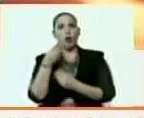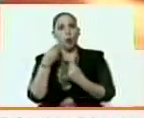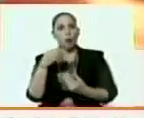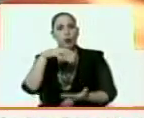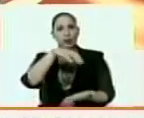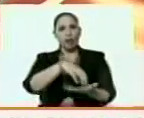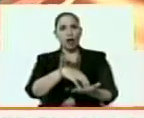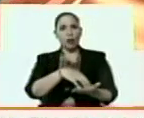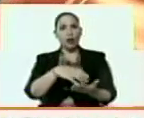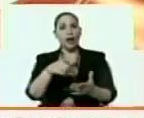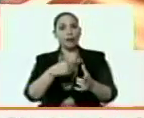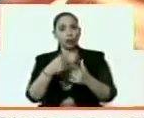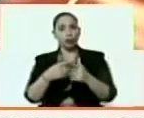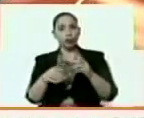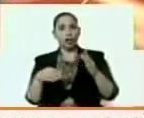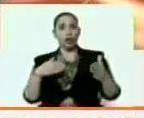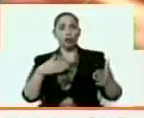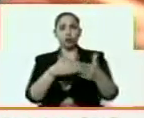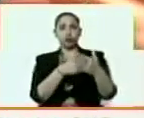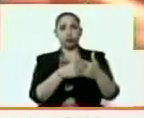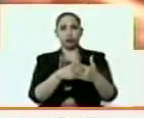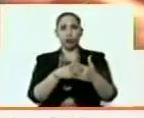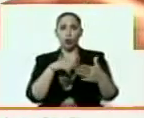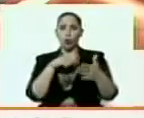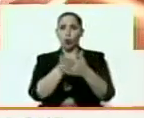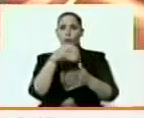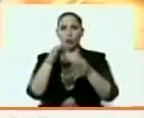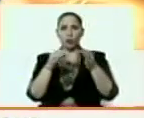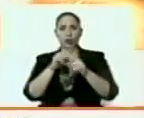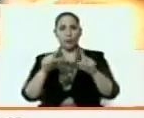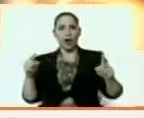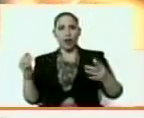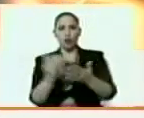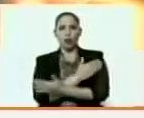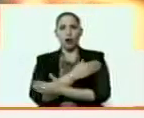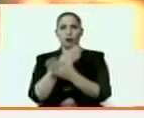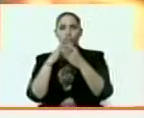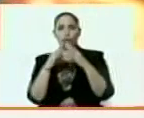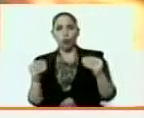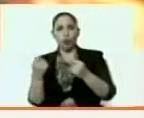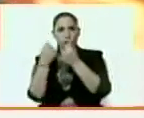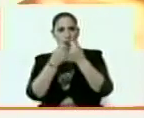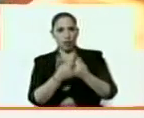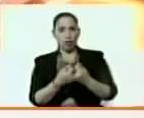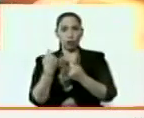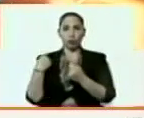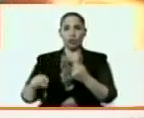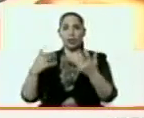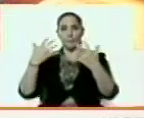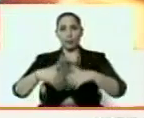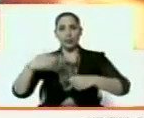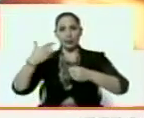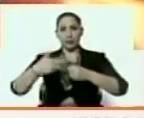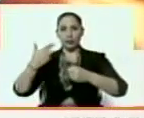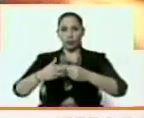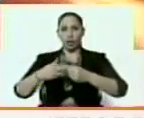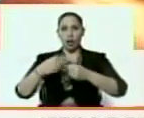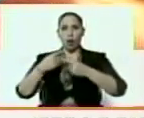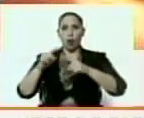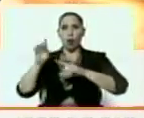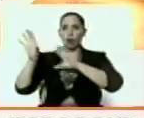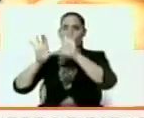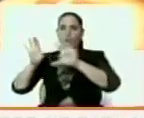de Venezuela. Es un golpe jurídico para apropiarse de todos los activos que tiene Petróleos de Venezuela en el exterior. Y quien